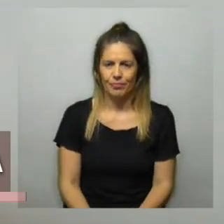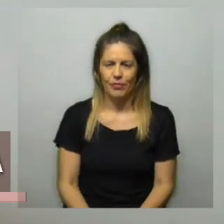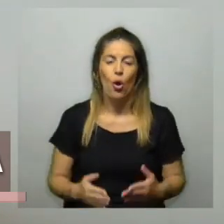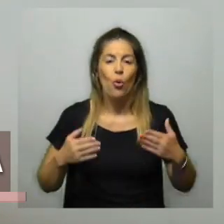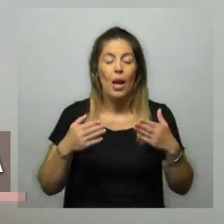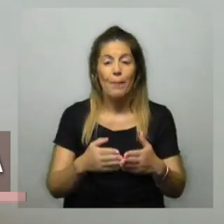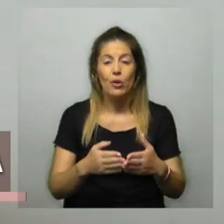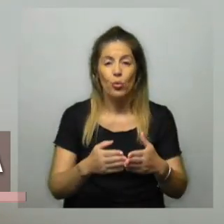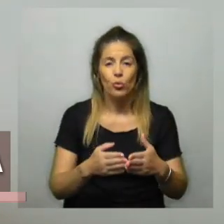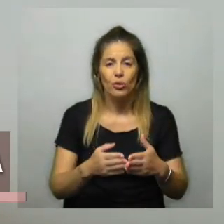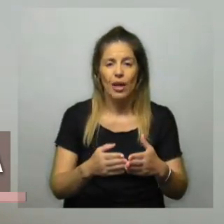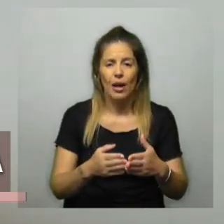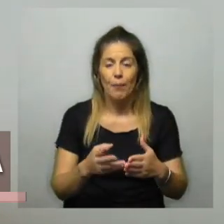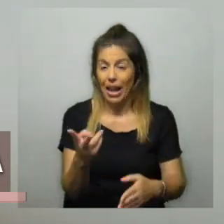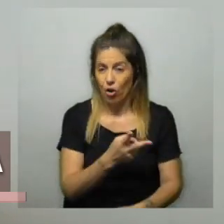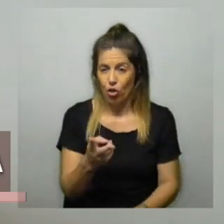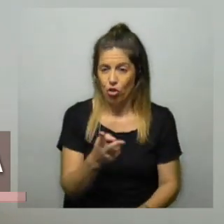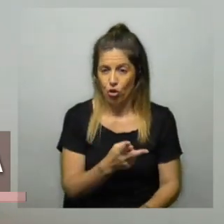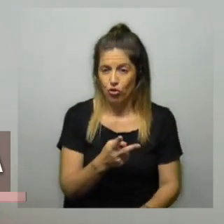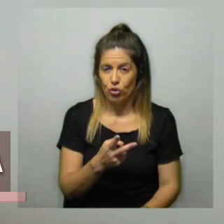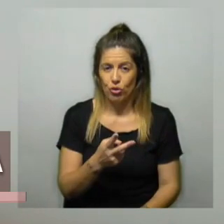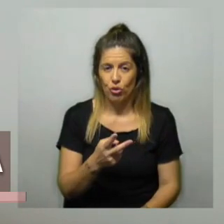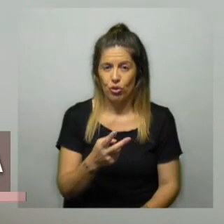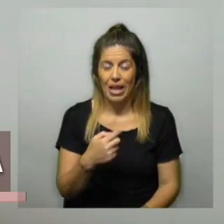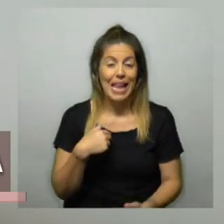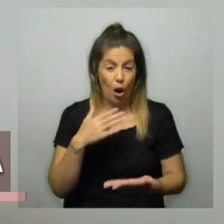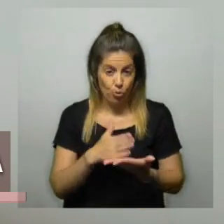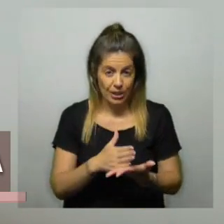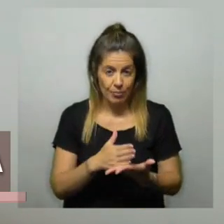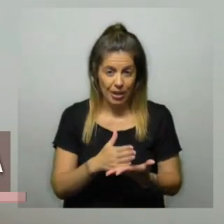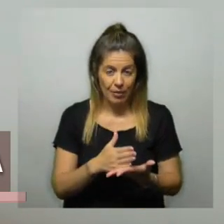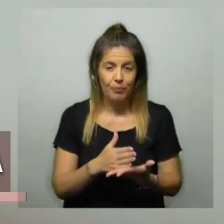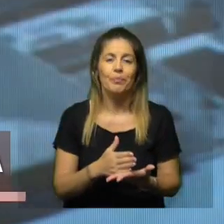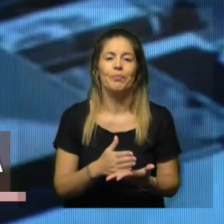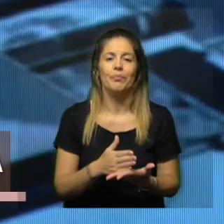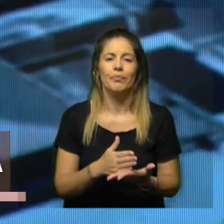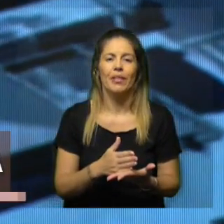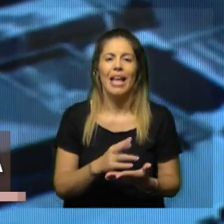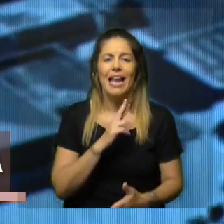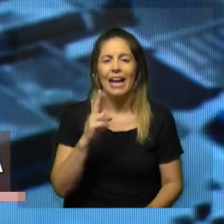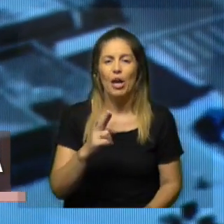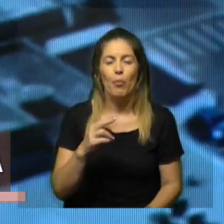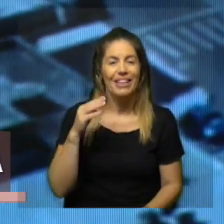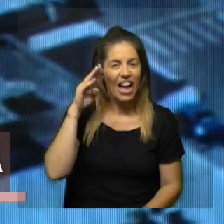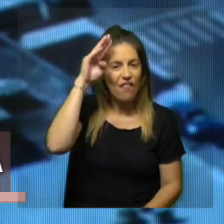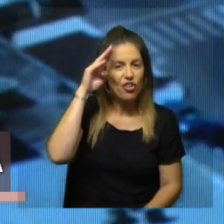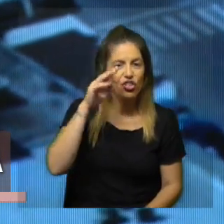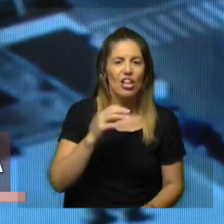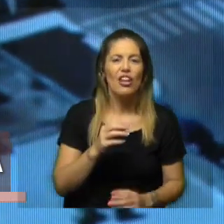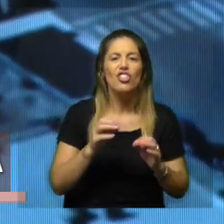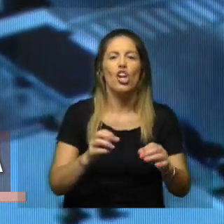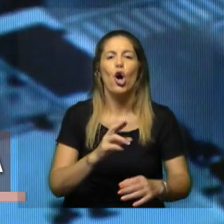pregunta quizás para los dos, por mi parte de la última. Que la respuesta de Bolsonaro llegó tarde